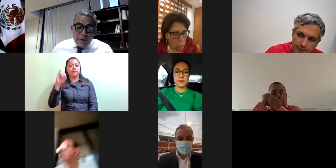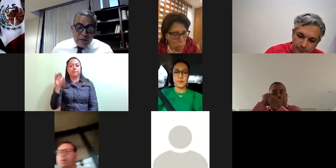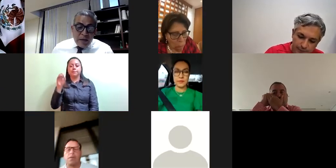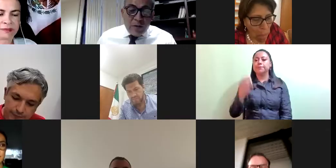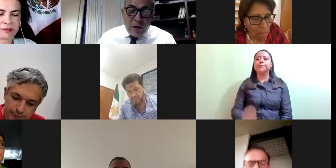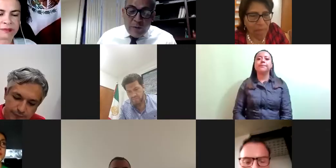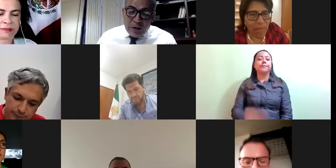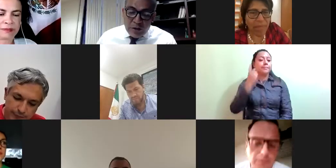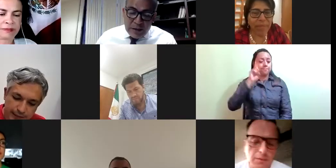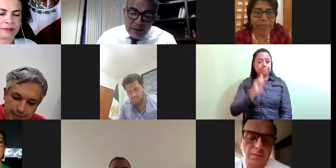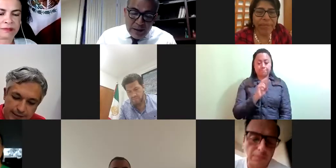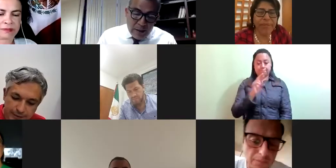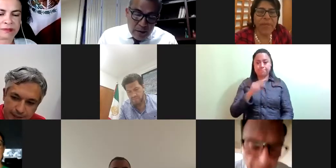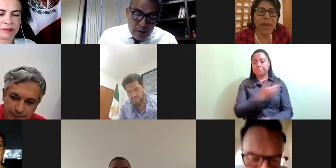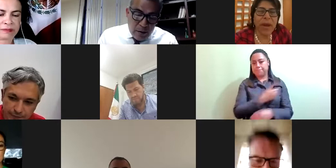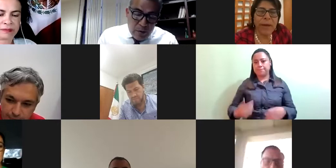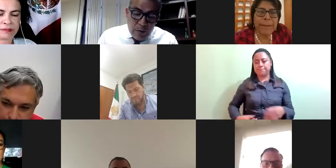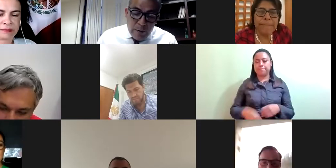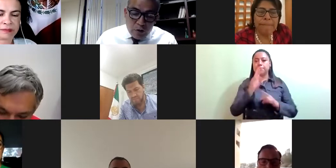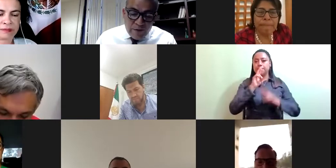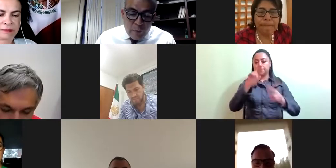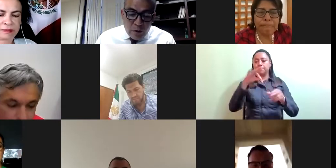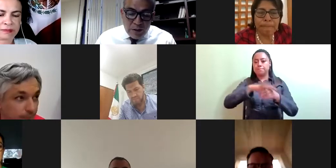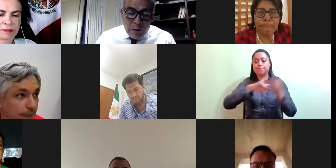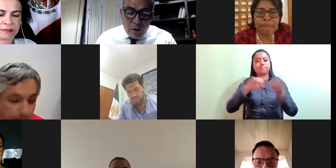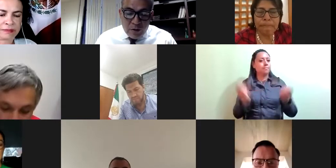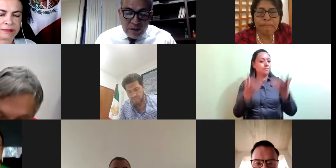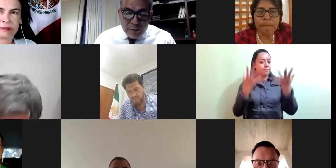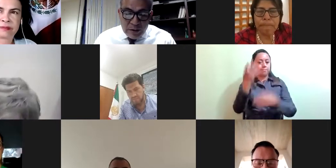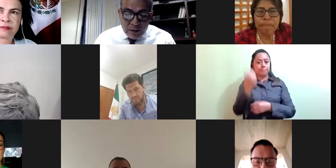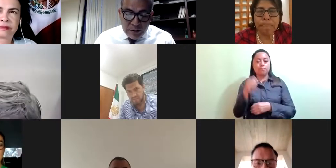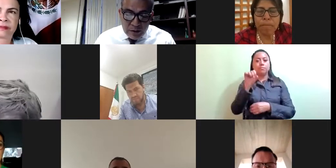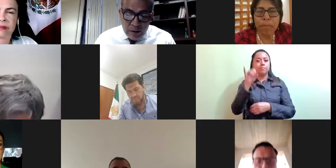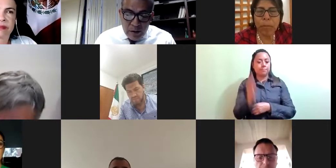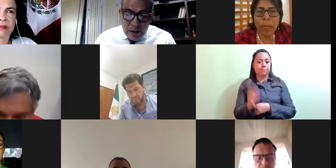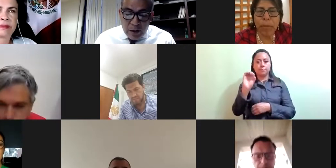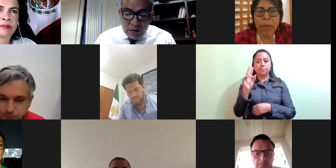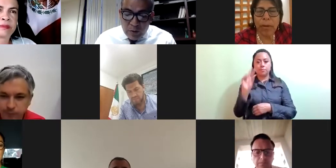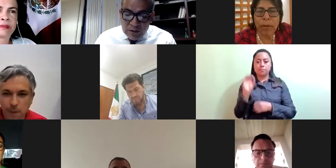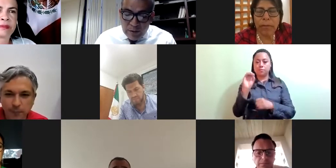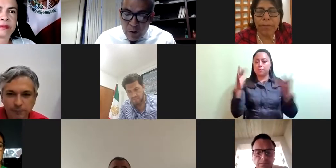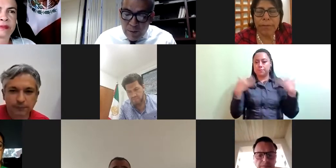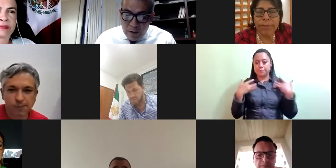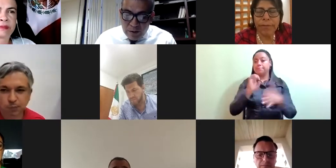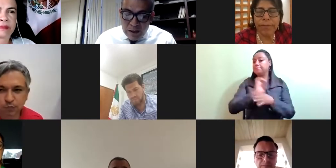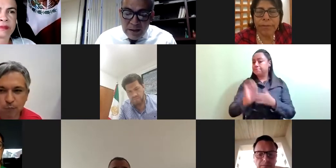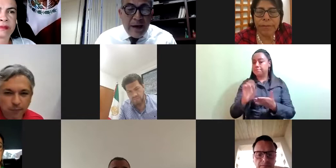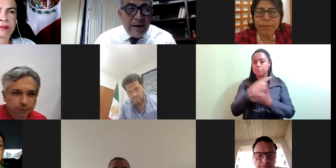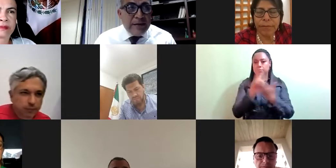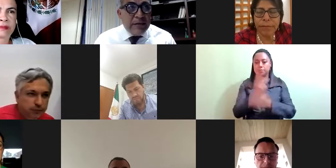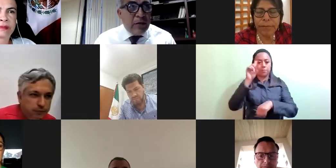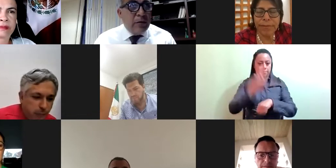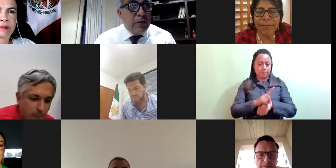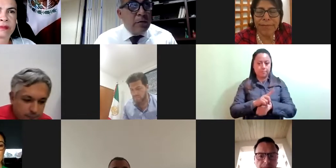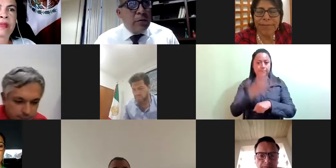Diputada Presidenta, el resultado de votación es el siguiente. No hay votos a favor, cero en contra y cero abstenciones. En consecuencia, se aprueba el orden del día